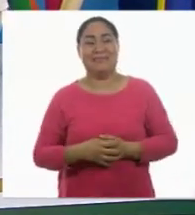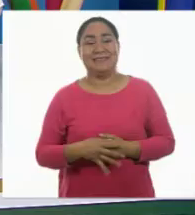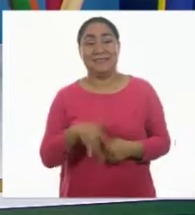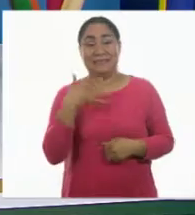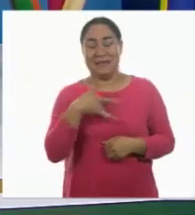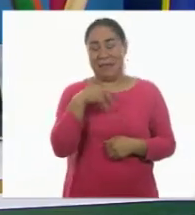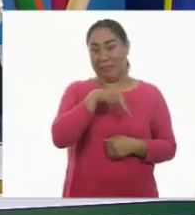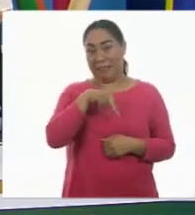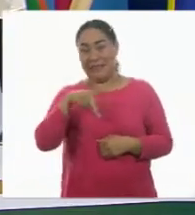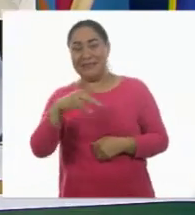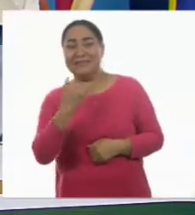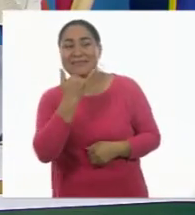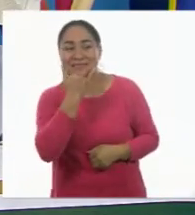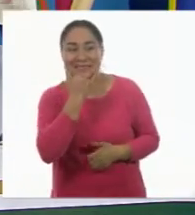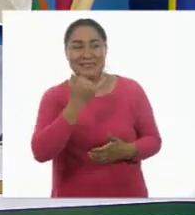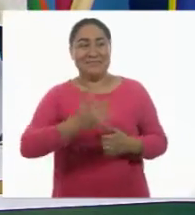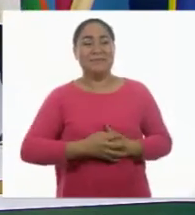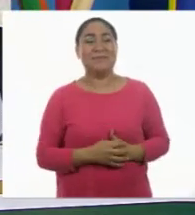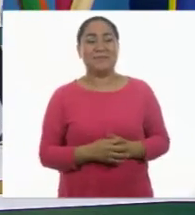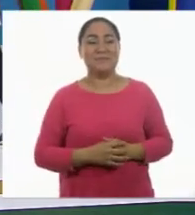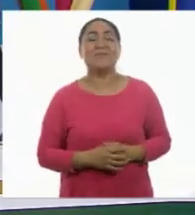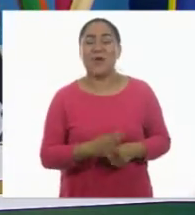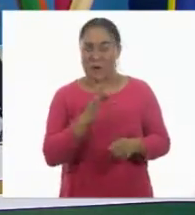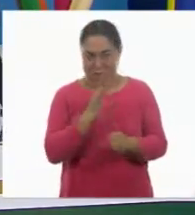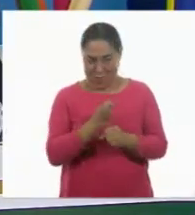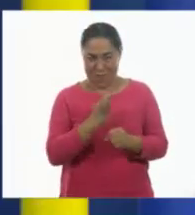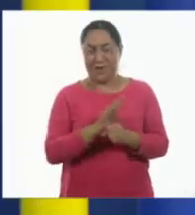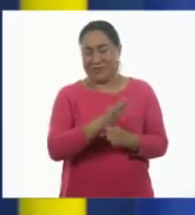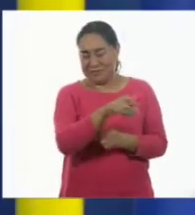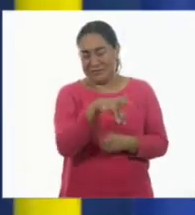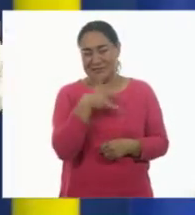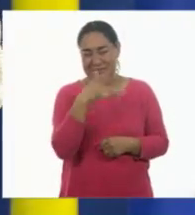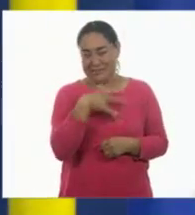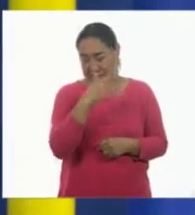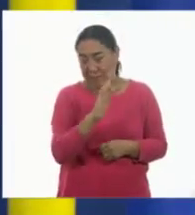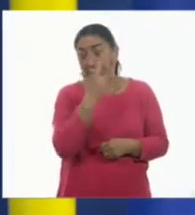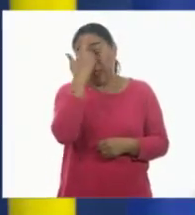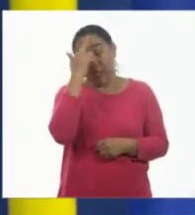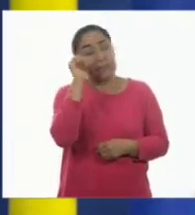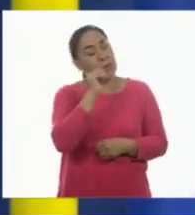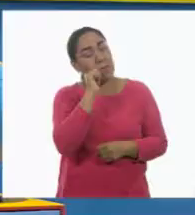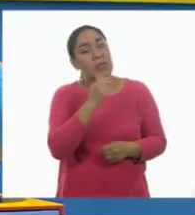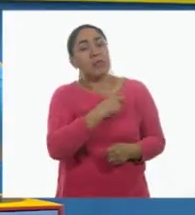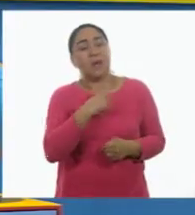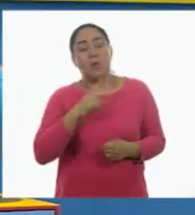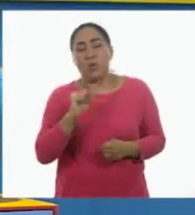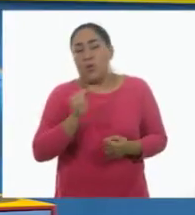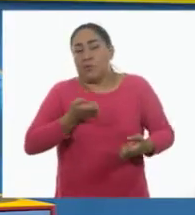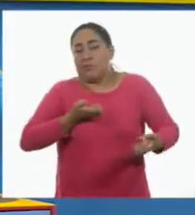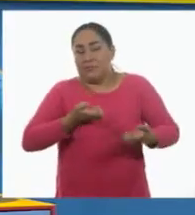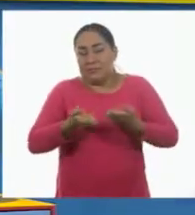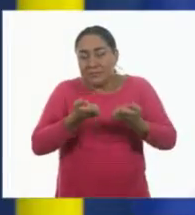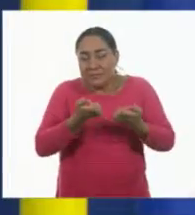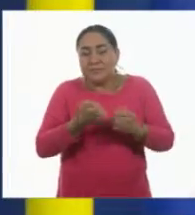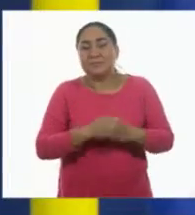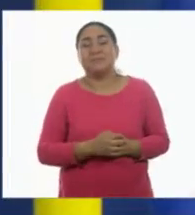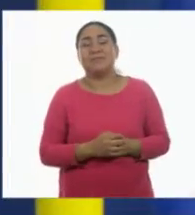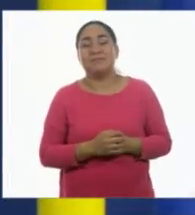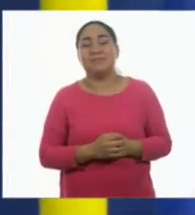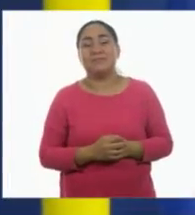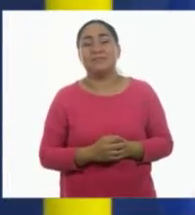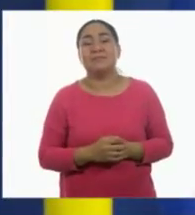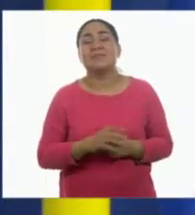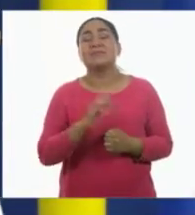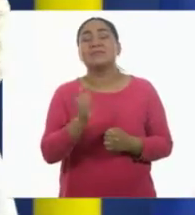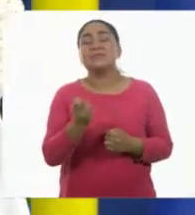no! ¡Qué no, susto! No. Bueno, ahorita calentamos un poquito. Acuérdate que siempre es sí. muy importante calentar nuestros instrumentos de Nuestros, trabajo. así es. Sí,